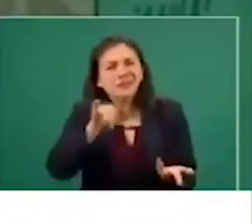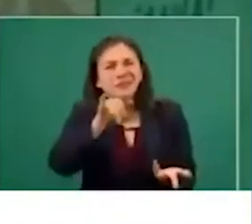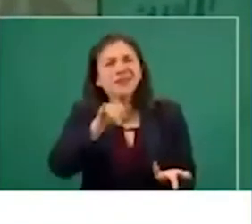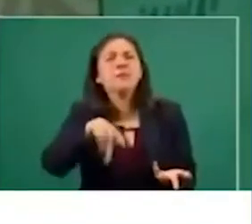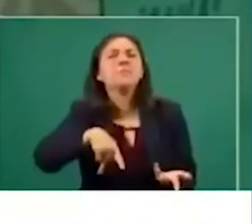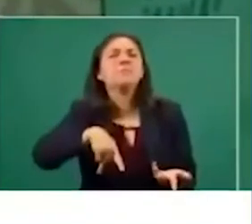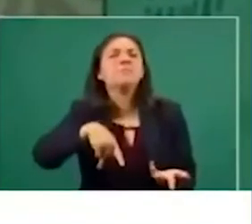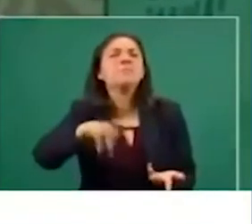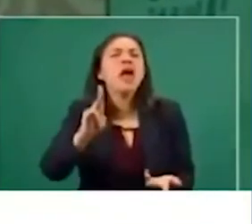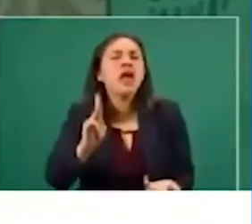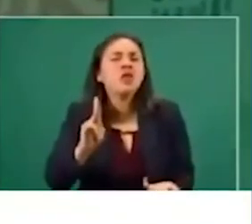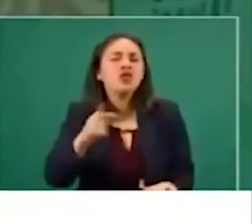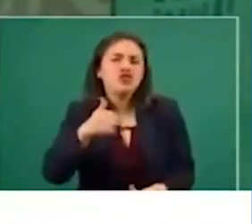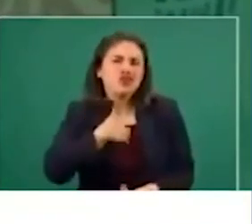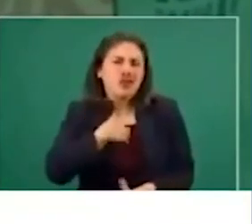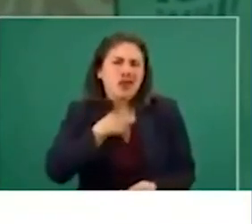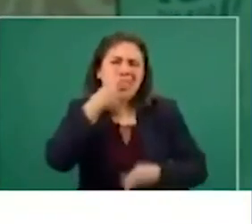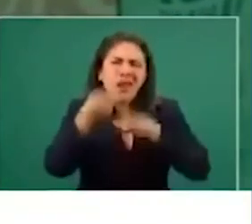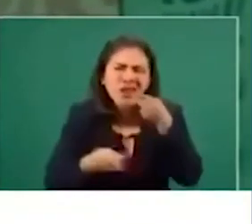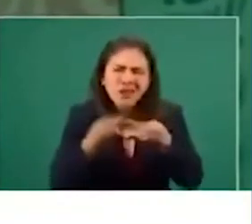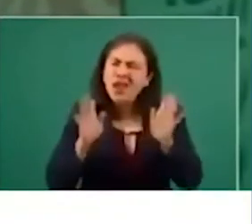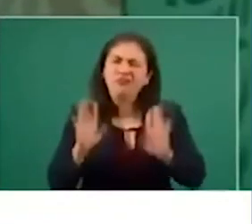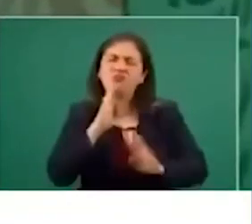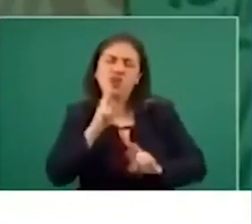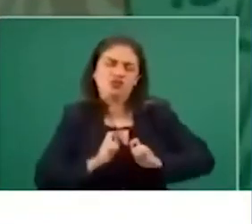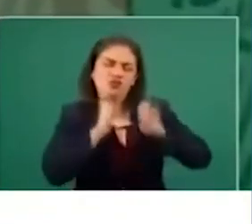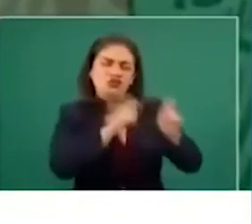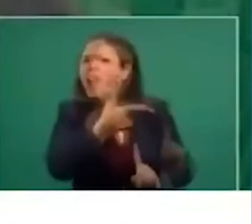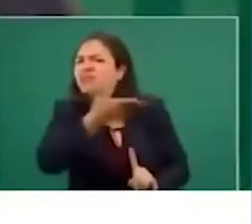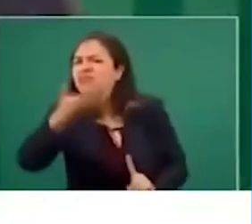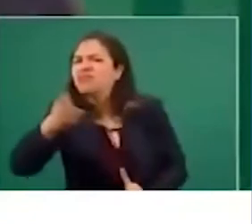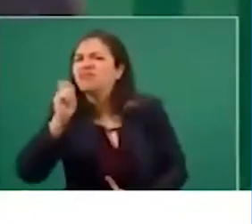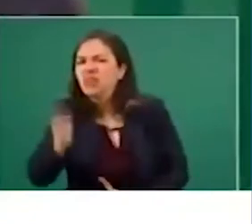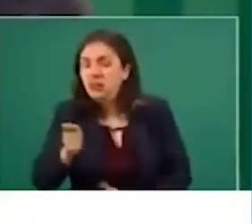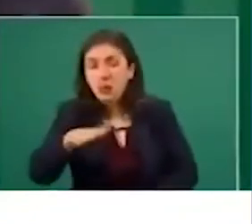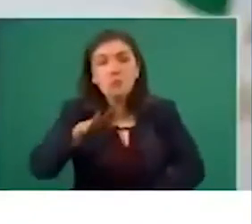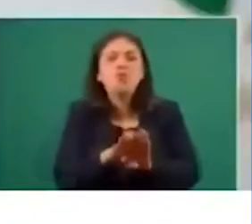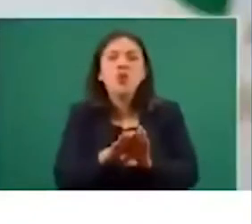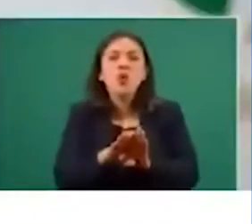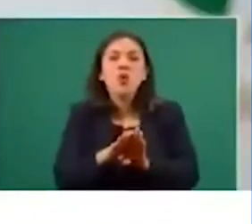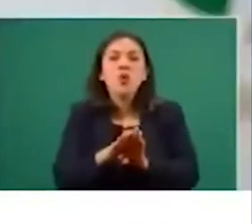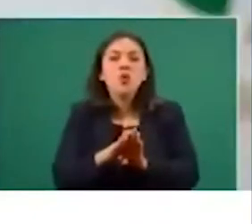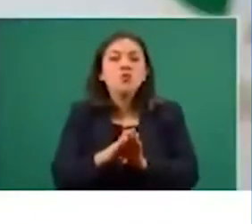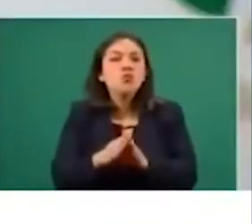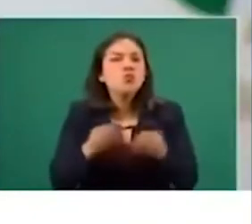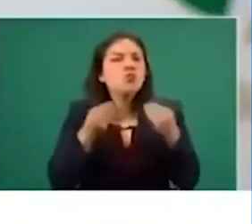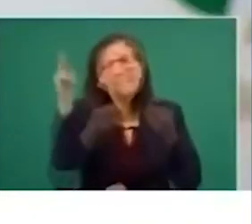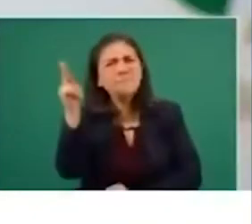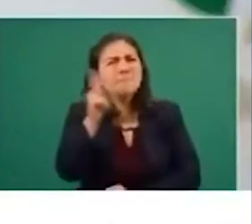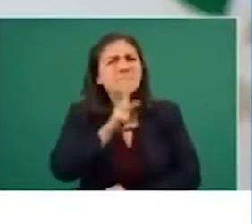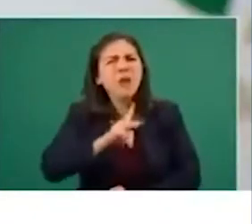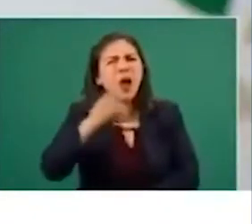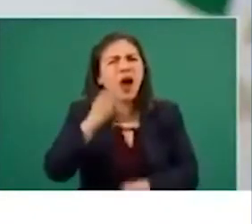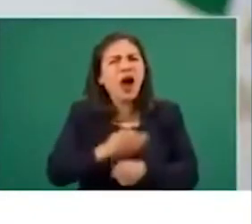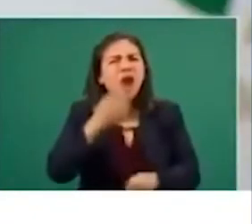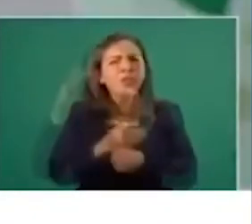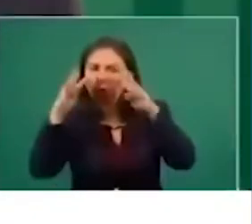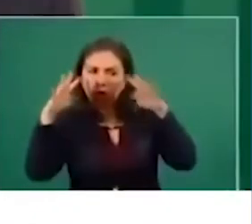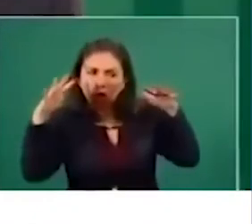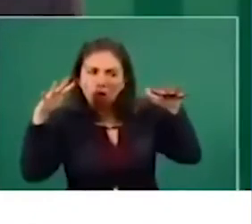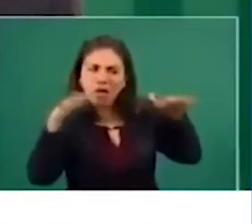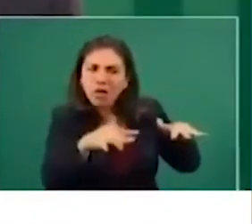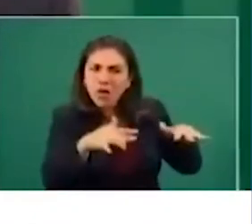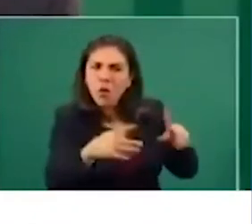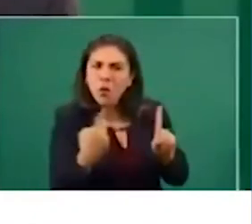prefiero que él sea el que lo explique. Están muy lampareados,